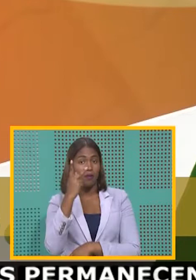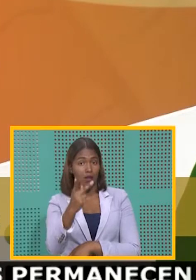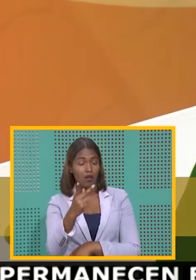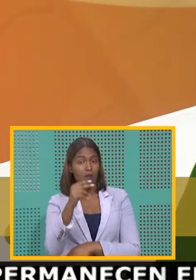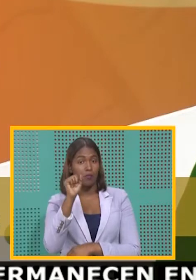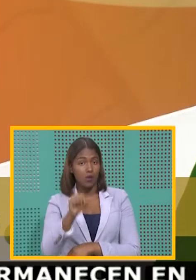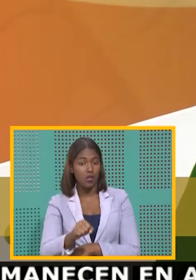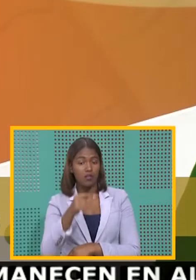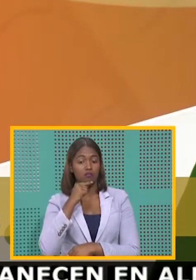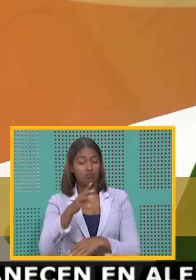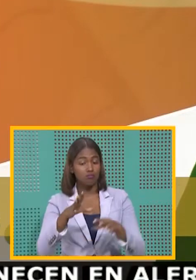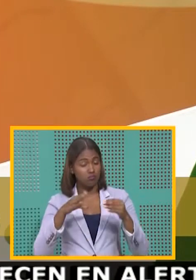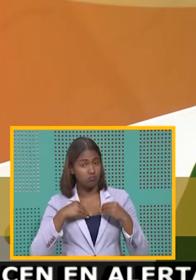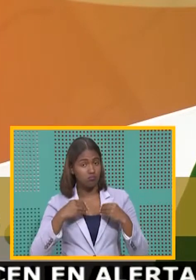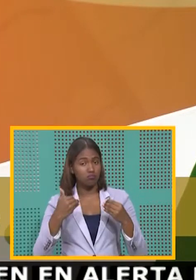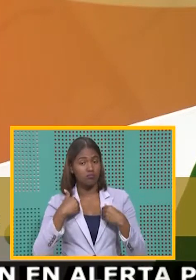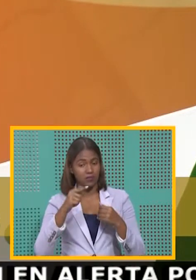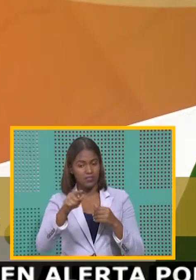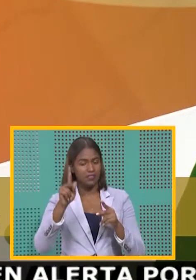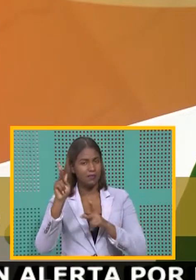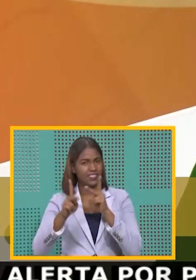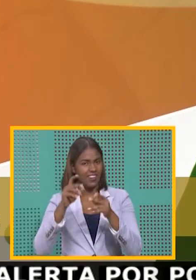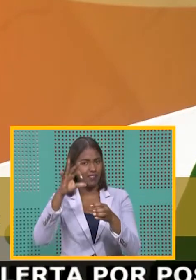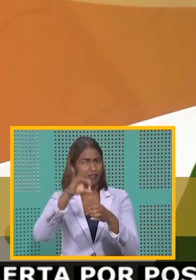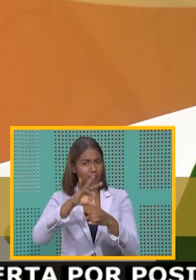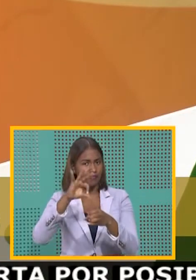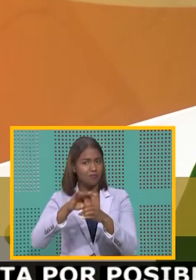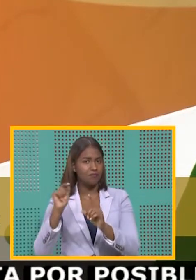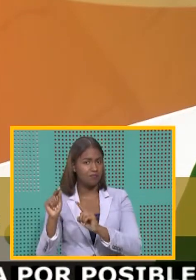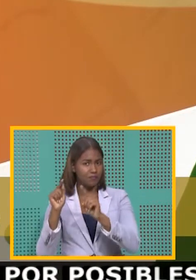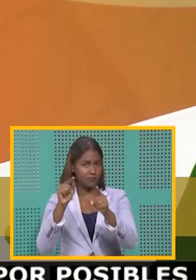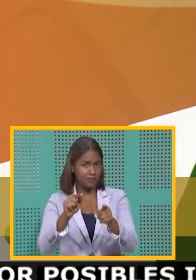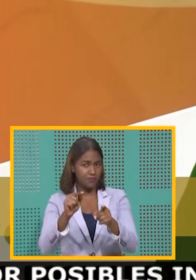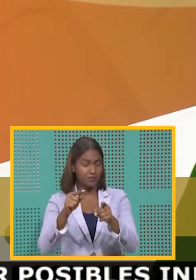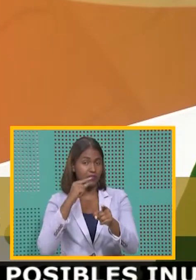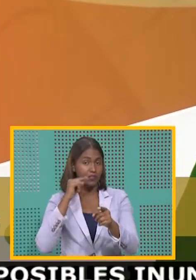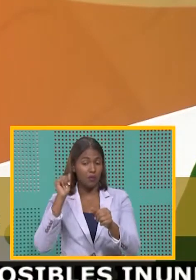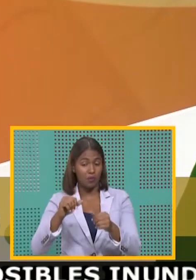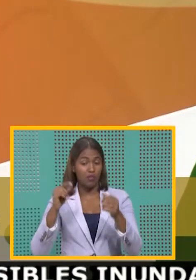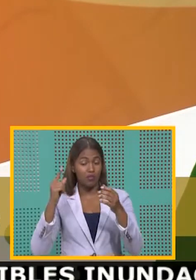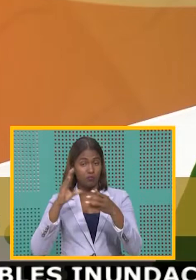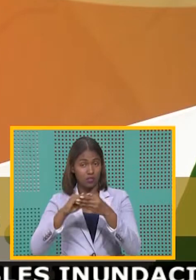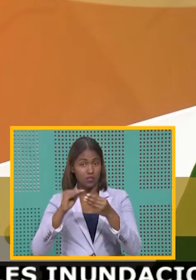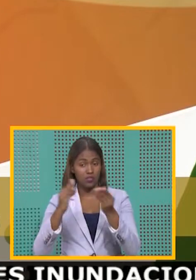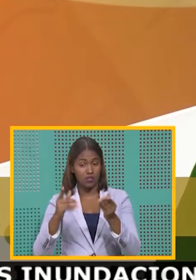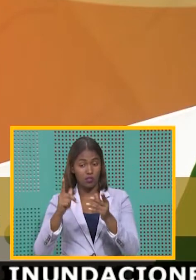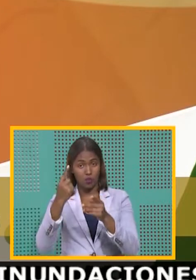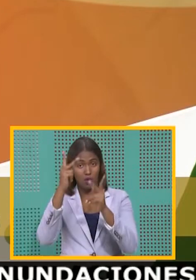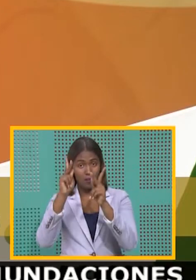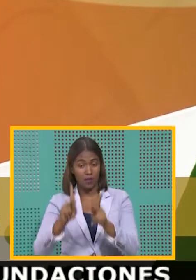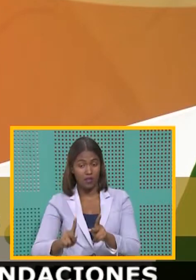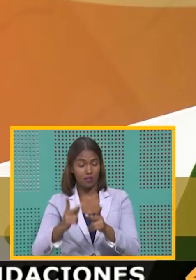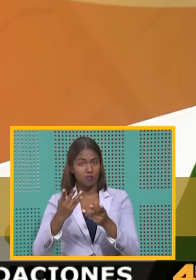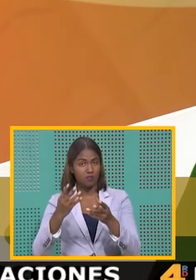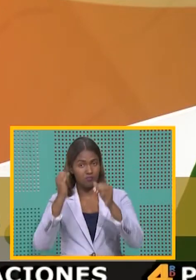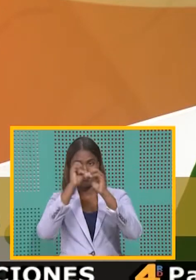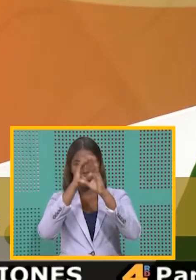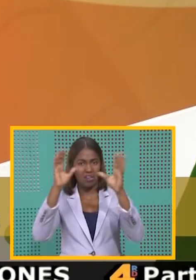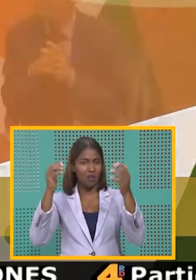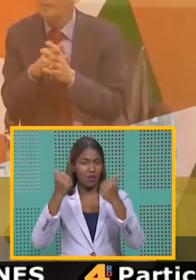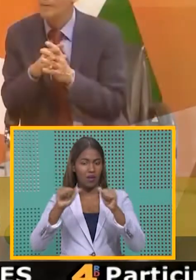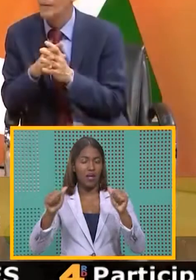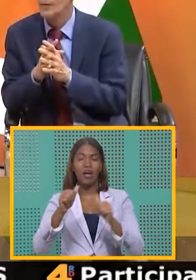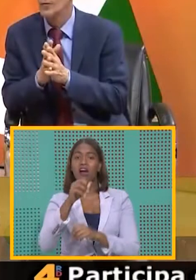una aceptación de esos votantes. Tanto que podríamos decir que una persona nonagenaria,